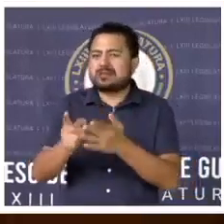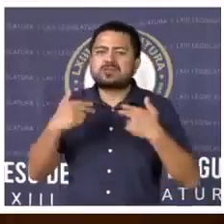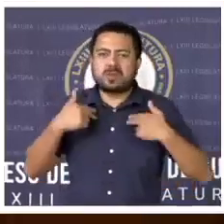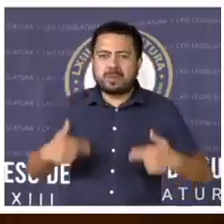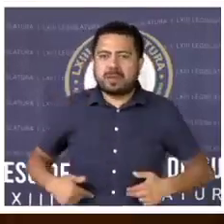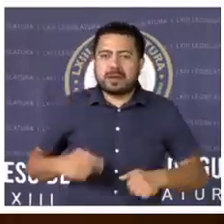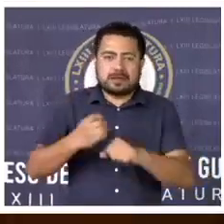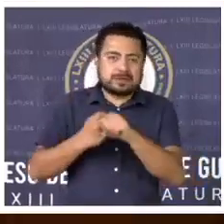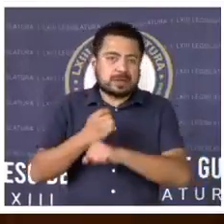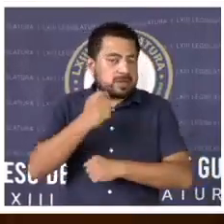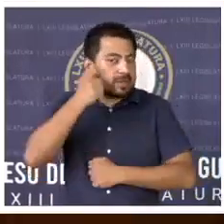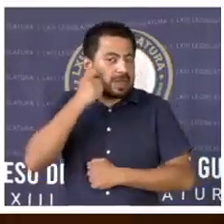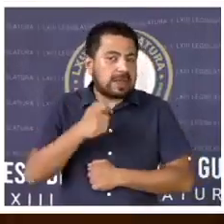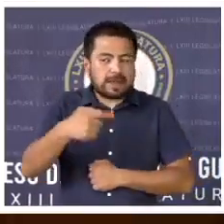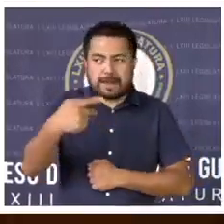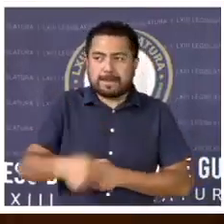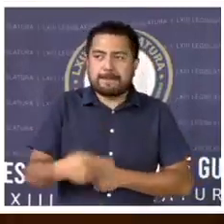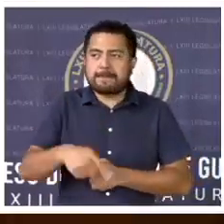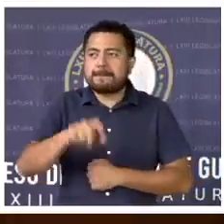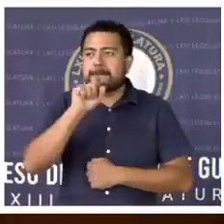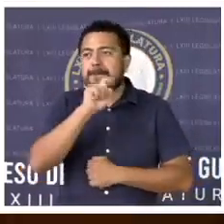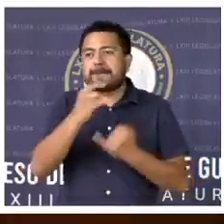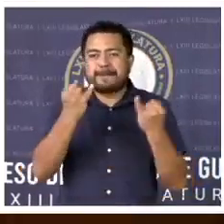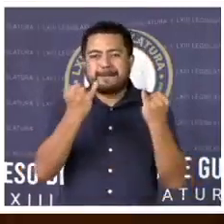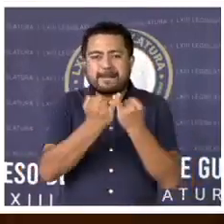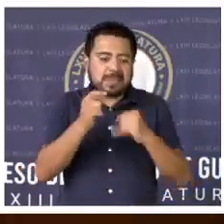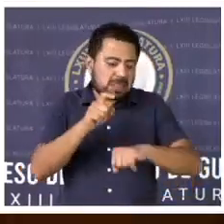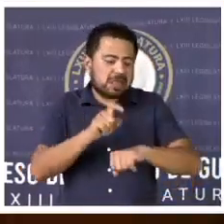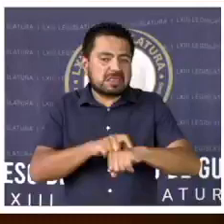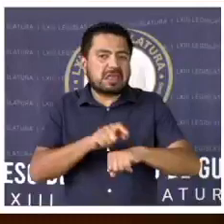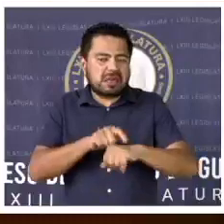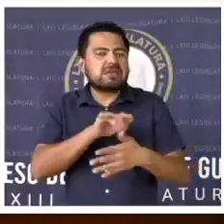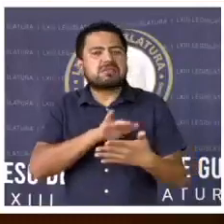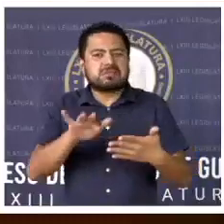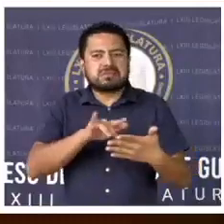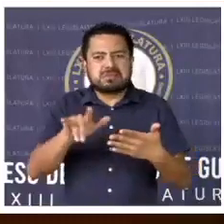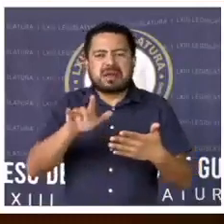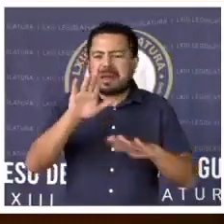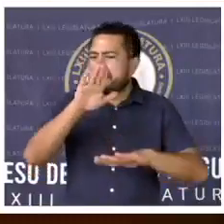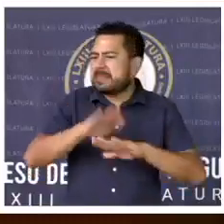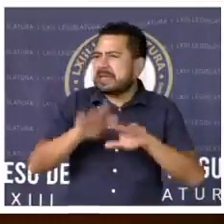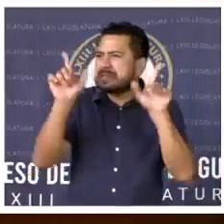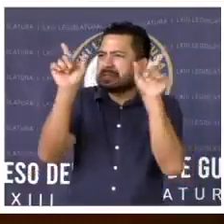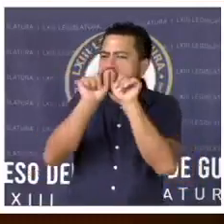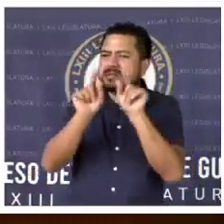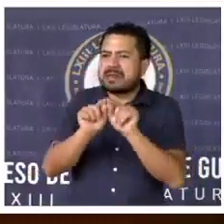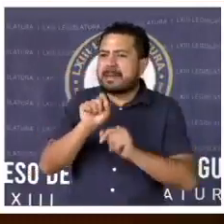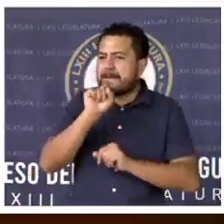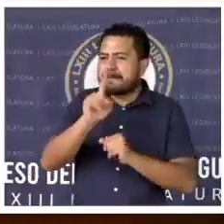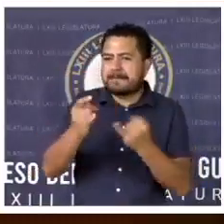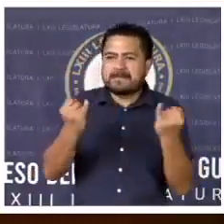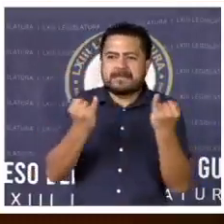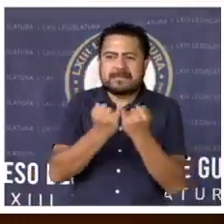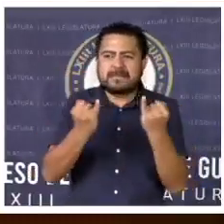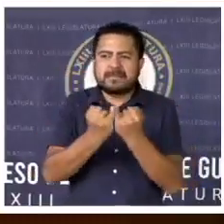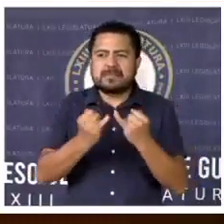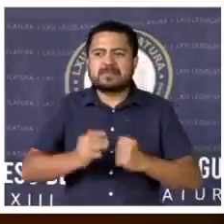del Estado de Guerrero y que por economía de tiempo daré lectura a un resumen de la misma